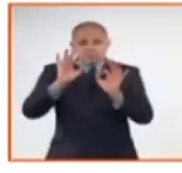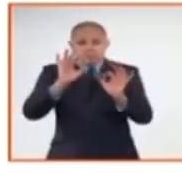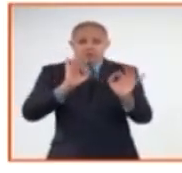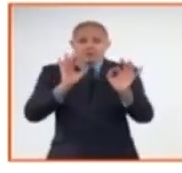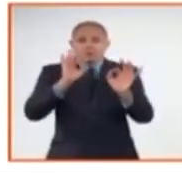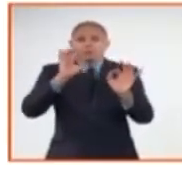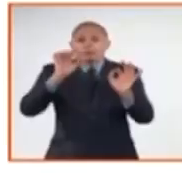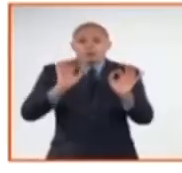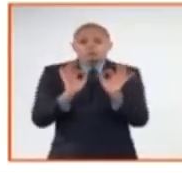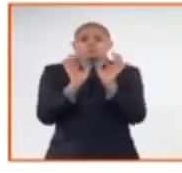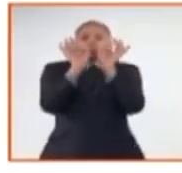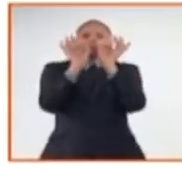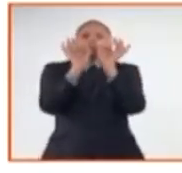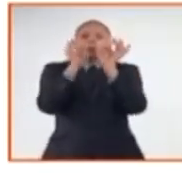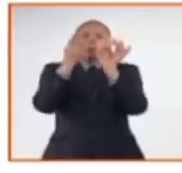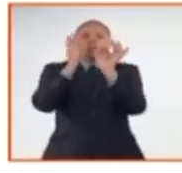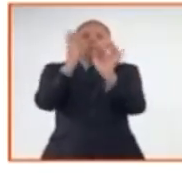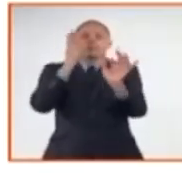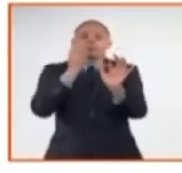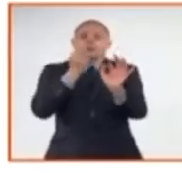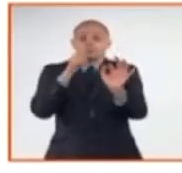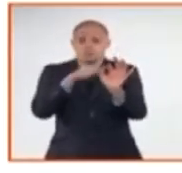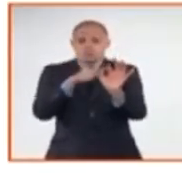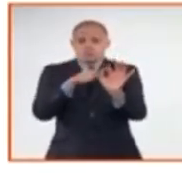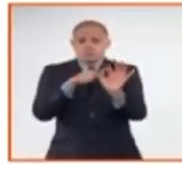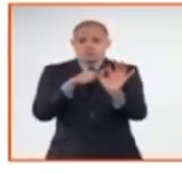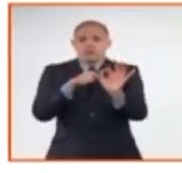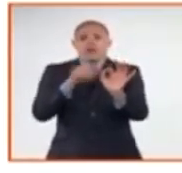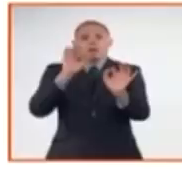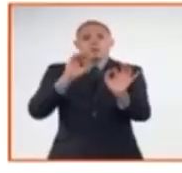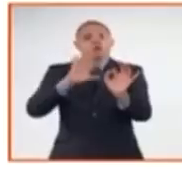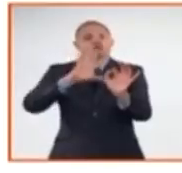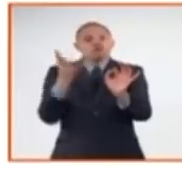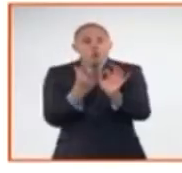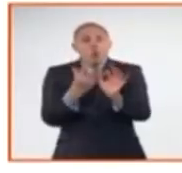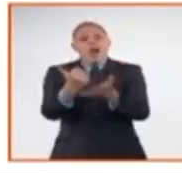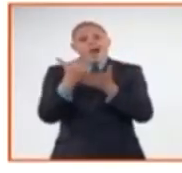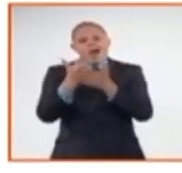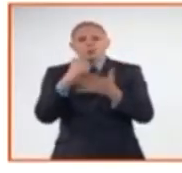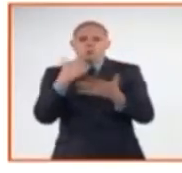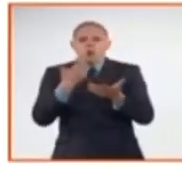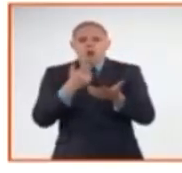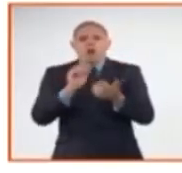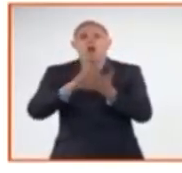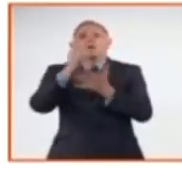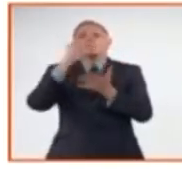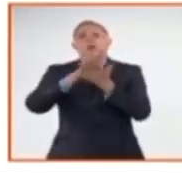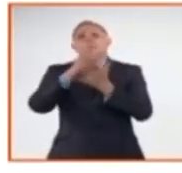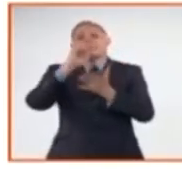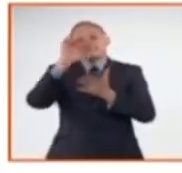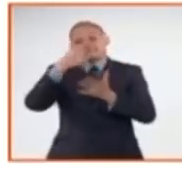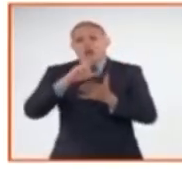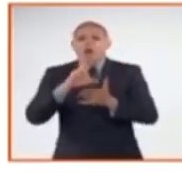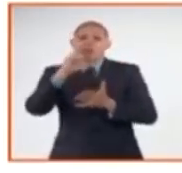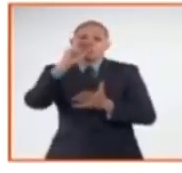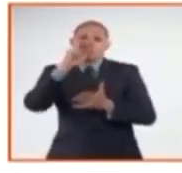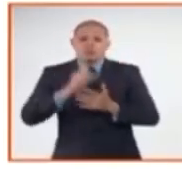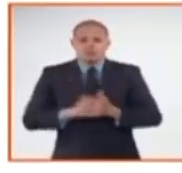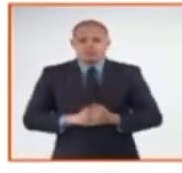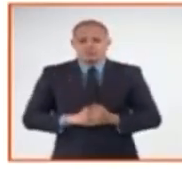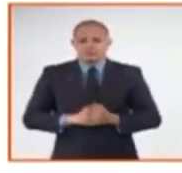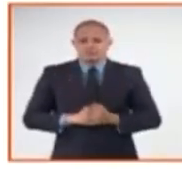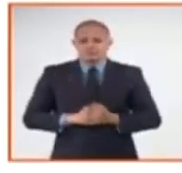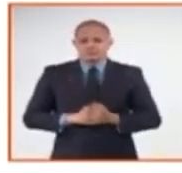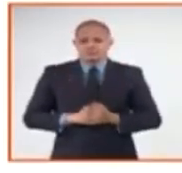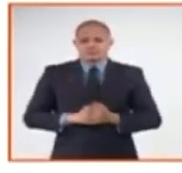también están presentes pero están en forma mono américa entonces se piensa que la vacunación por la vía entran